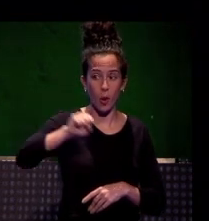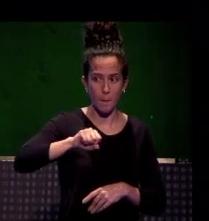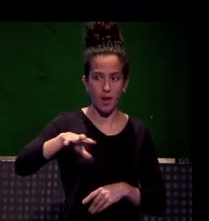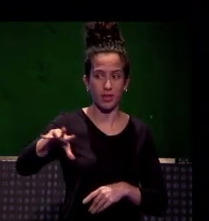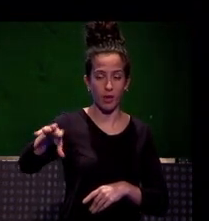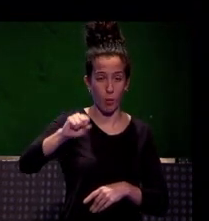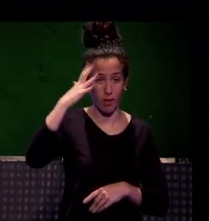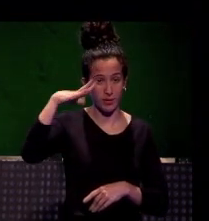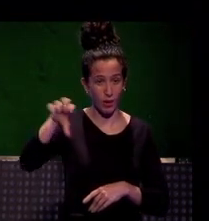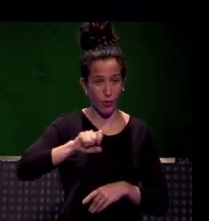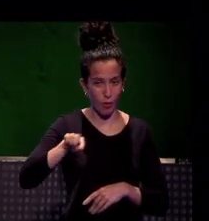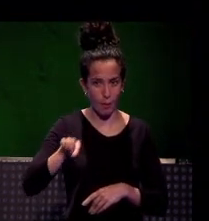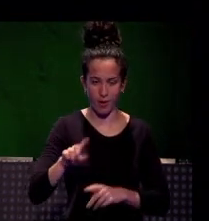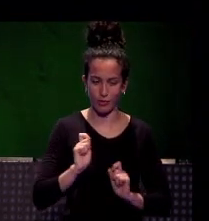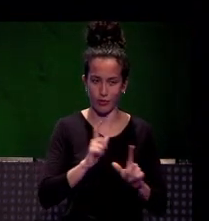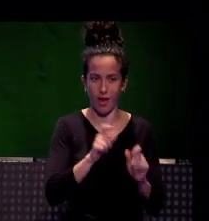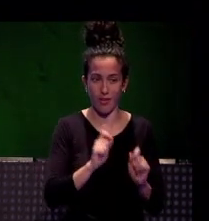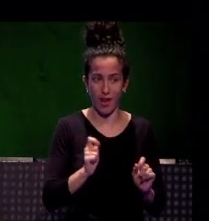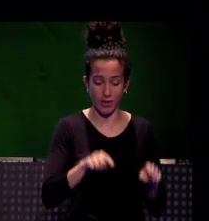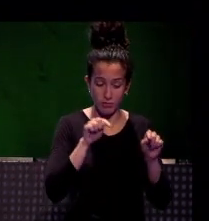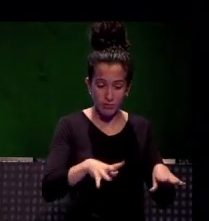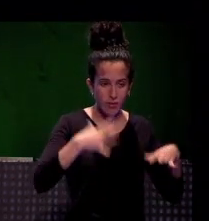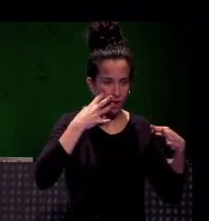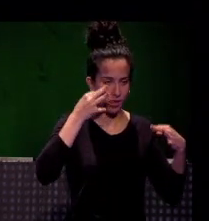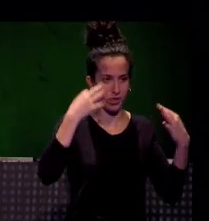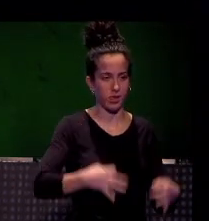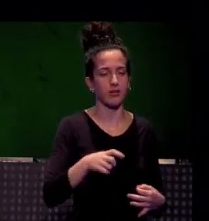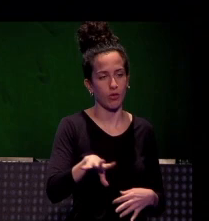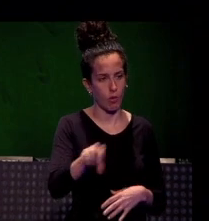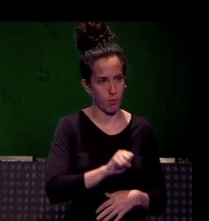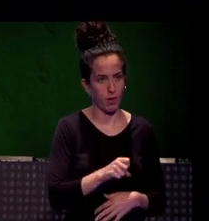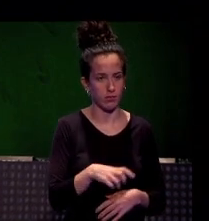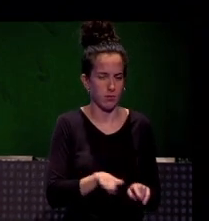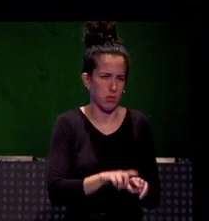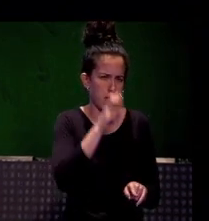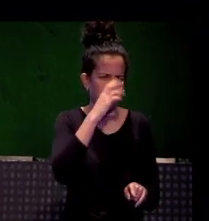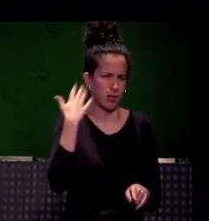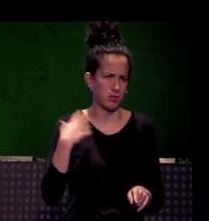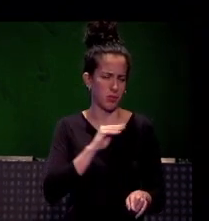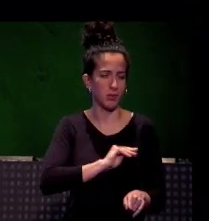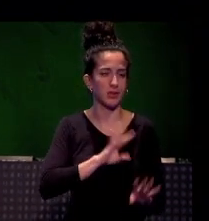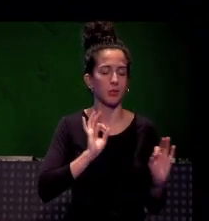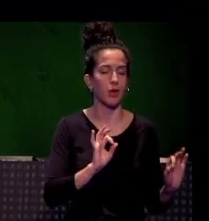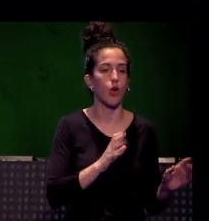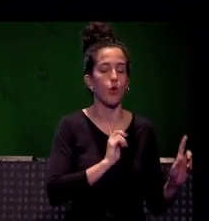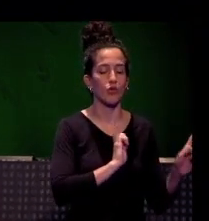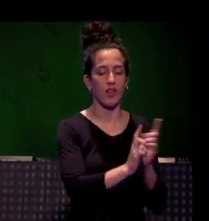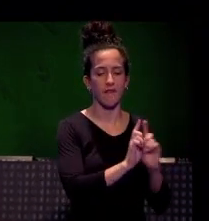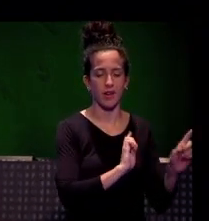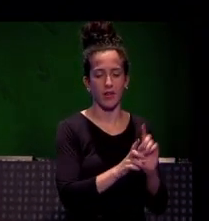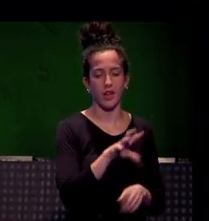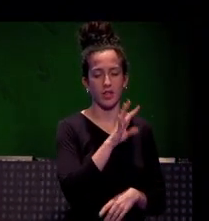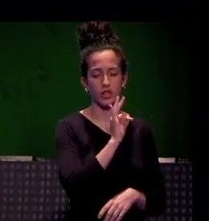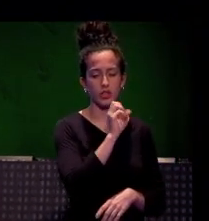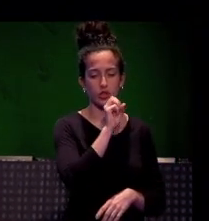compre ahí mismo hay este ejemplo que aunque es un poco antiguo pero para mí sigue teniendo mucho interés de un desfile de topshop porque no